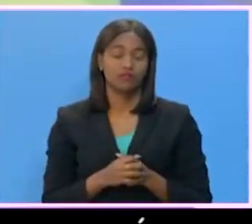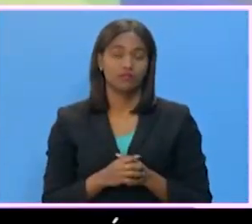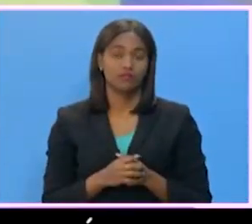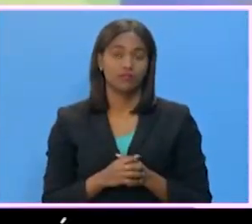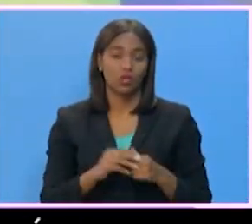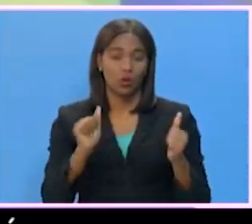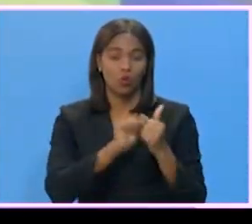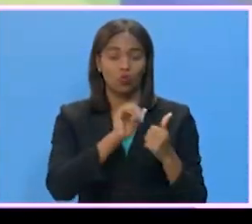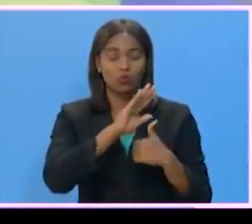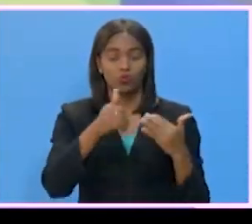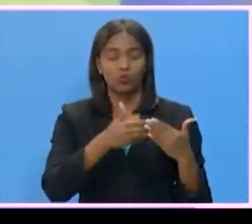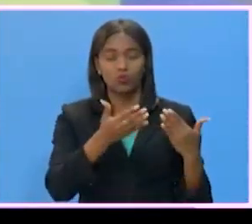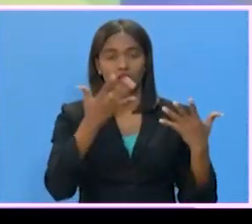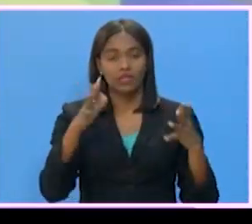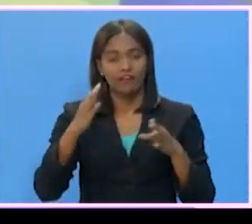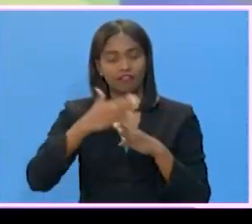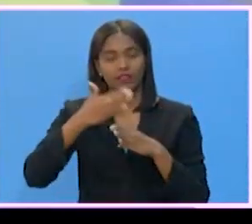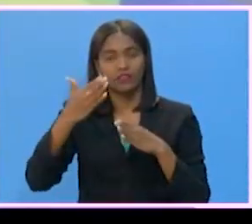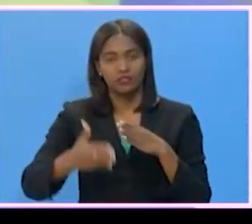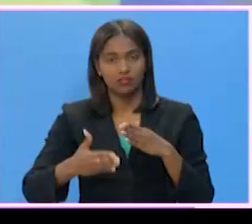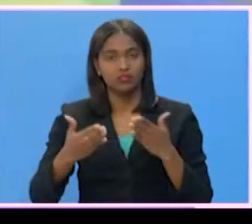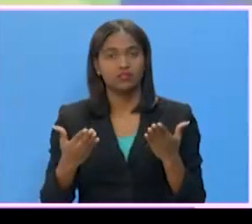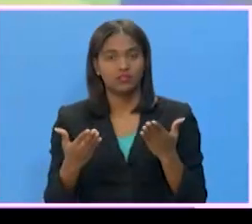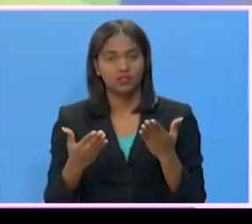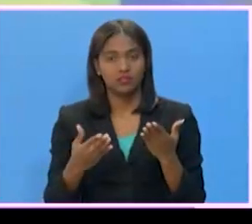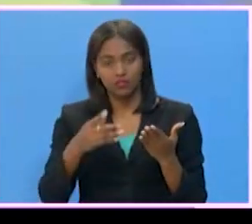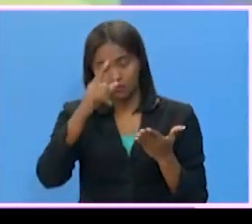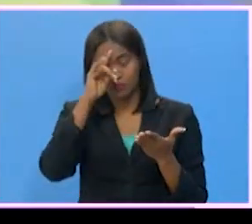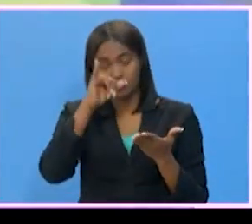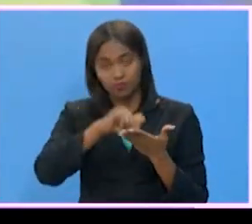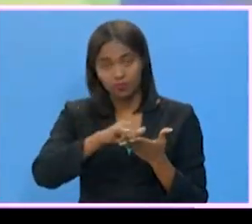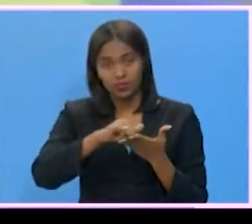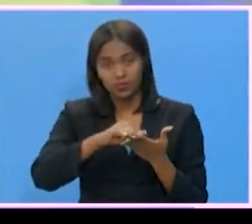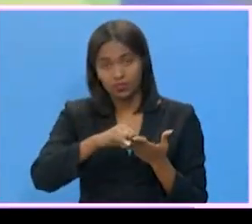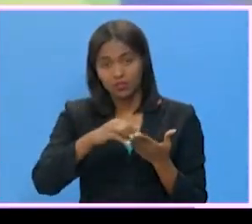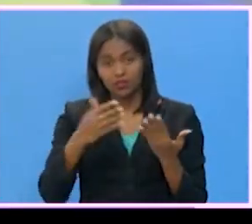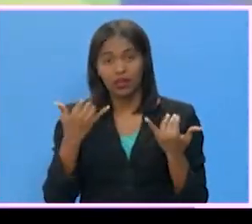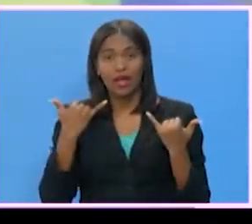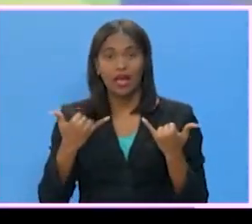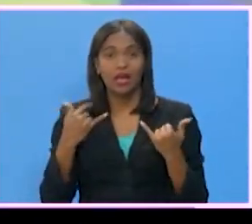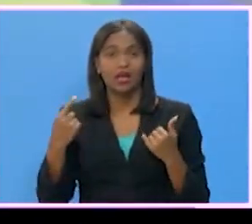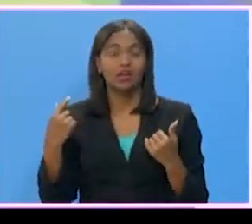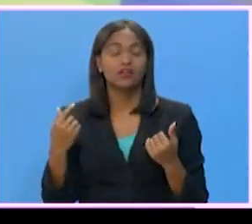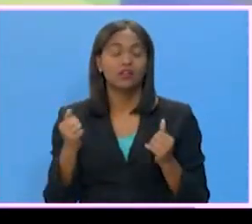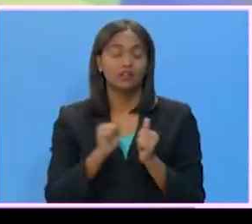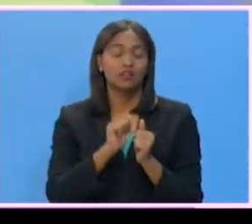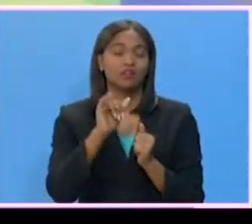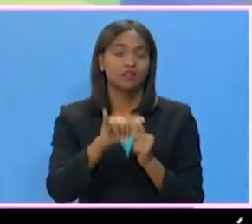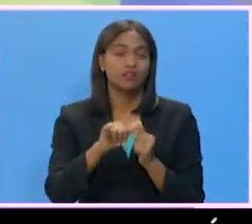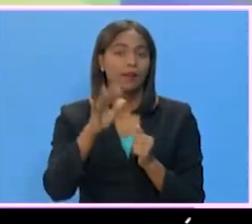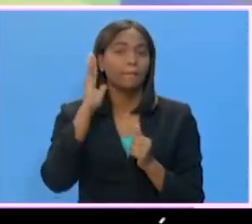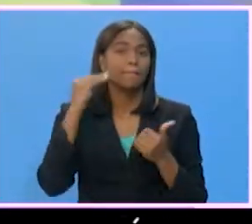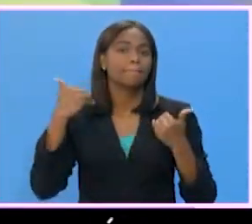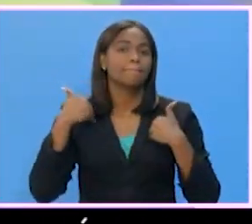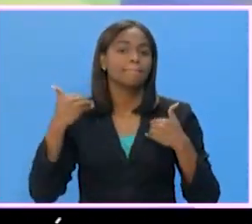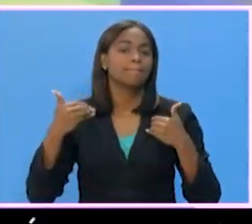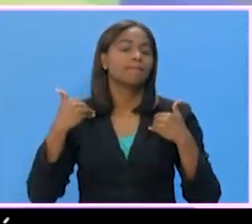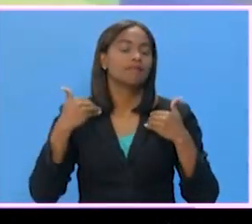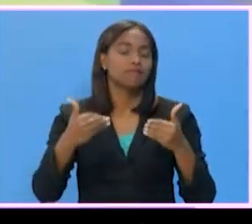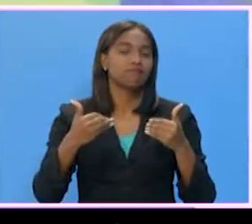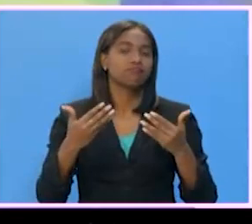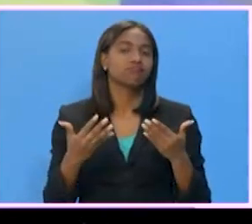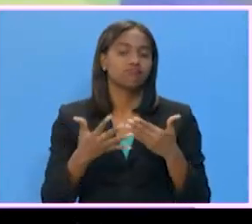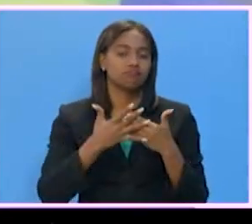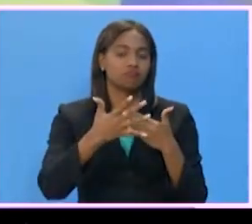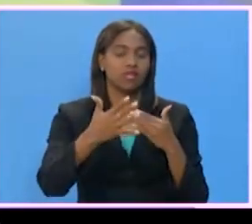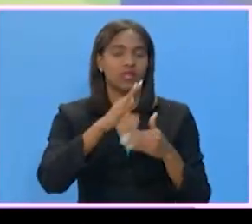contrató, ya finalizó la licitación y contrató al consultor, quien estará realizando